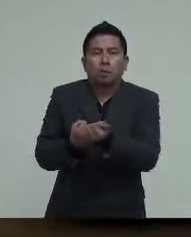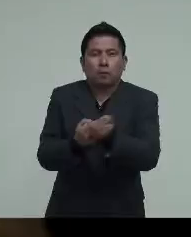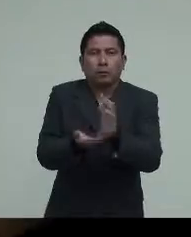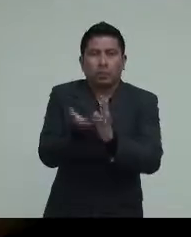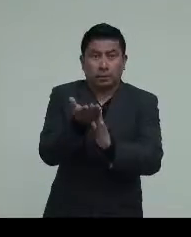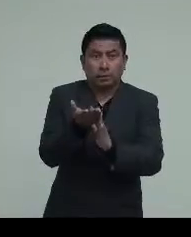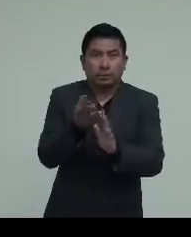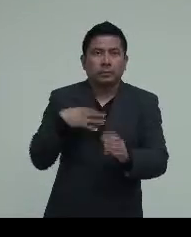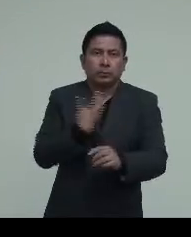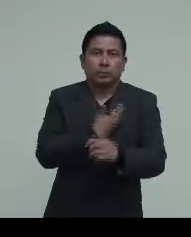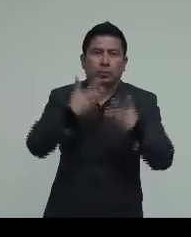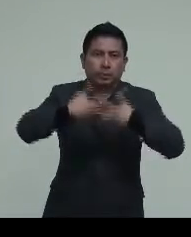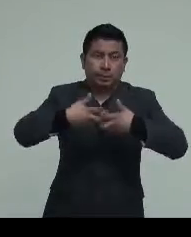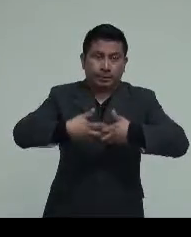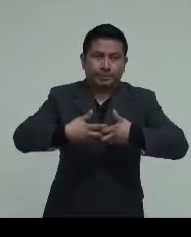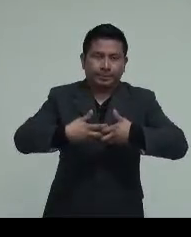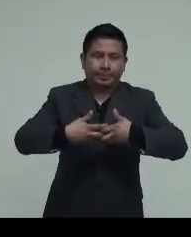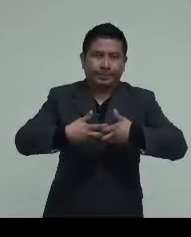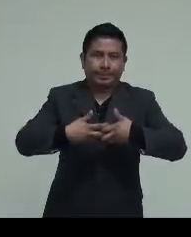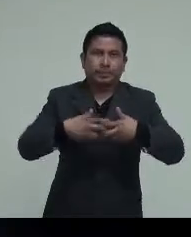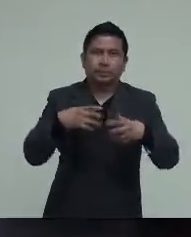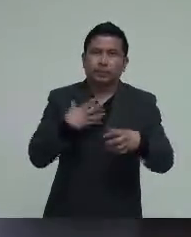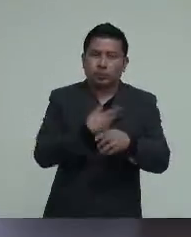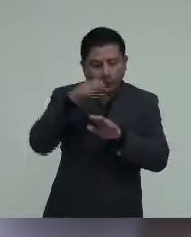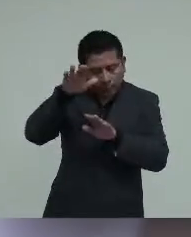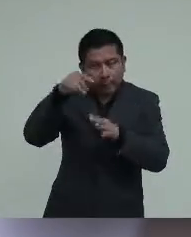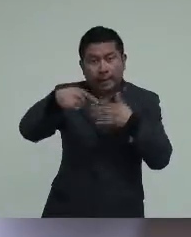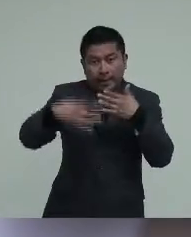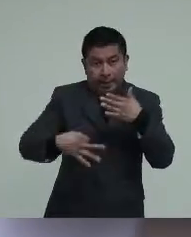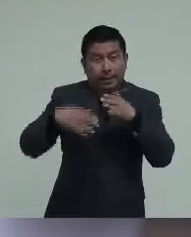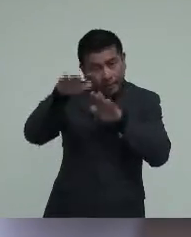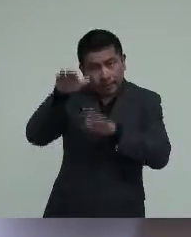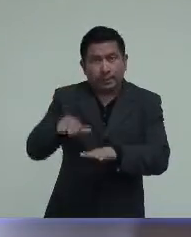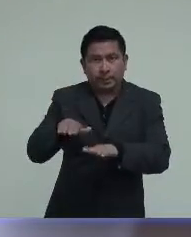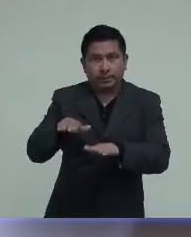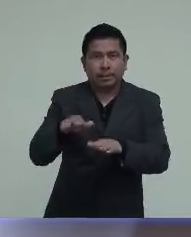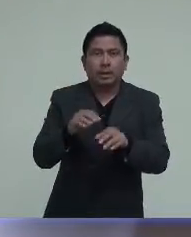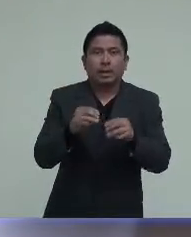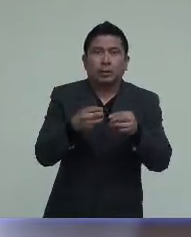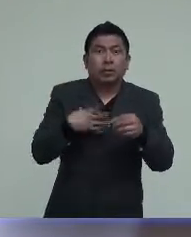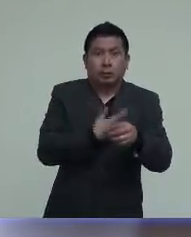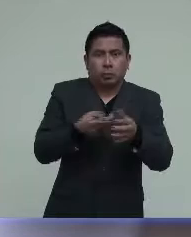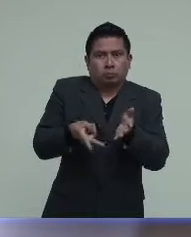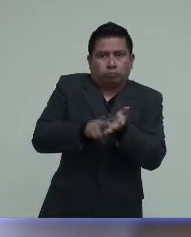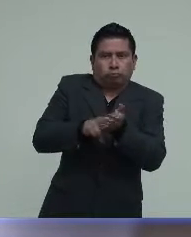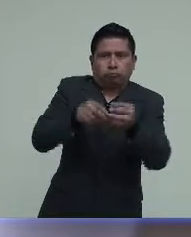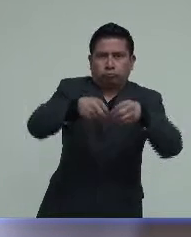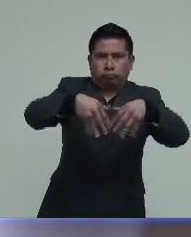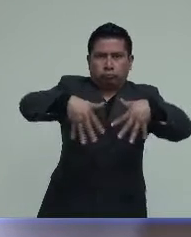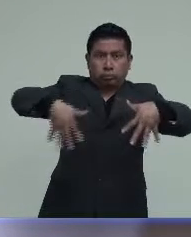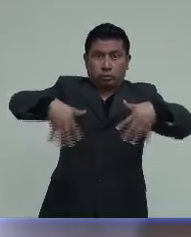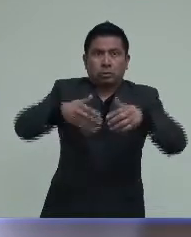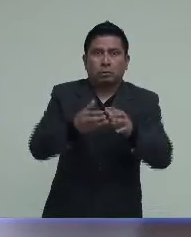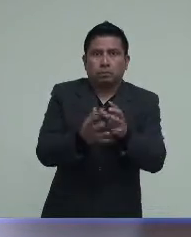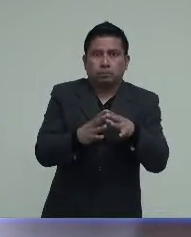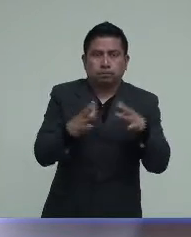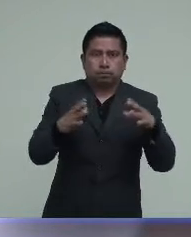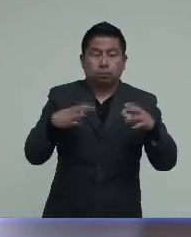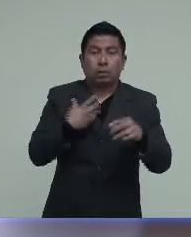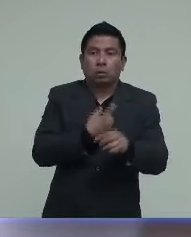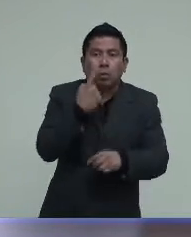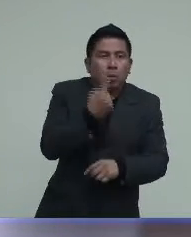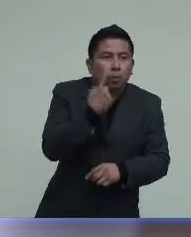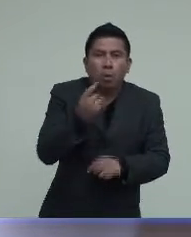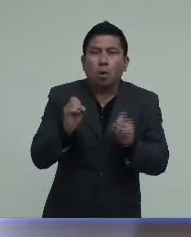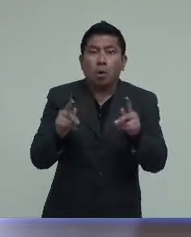con Manuel, ¿verdad? Somos una empresa que pues respeta las leyes y todo eso por el estilo, entonces con el crecimiento de personal necesitábamos conseguir personas